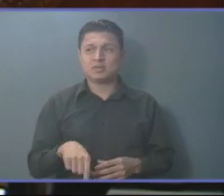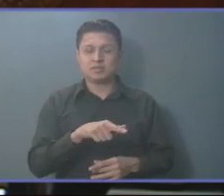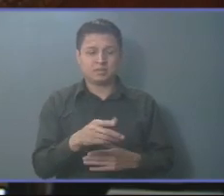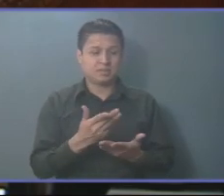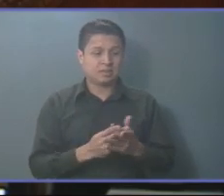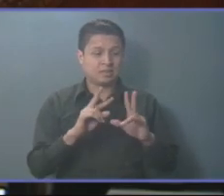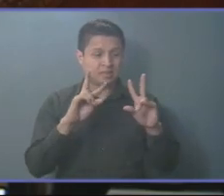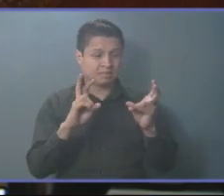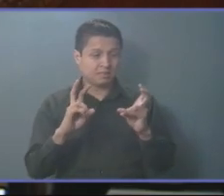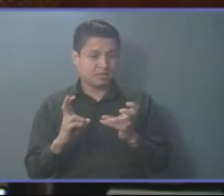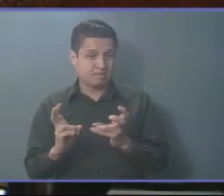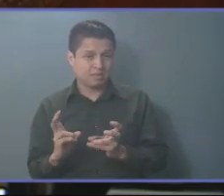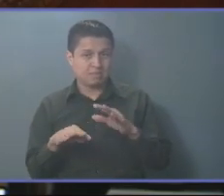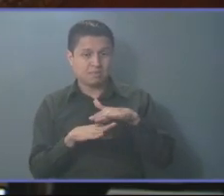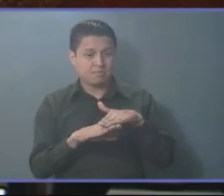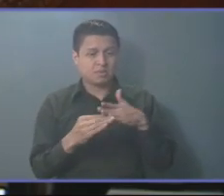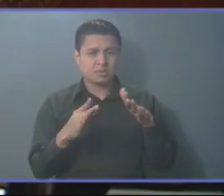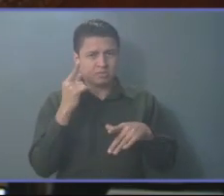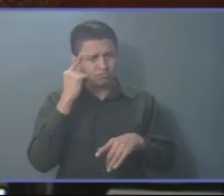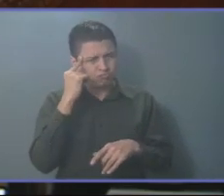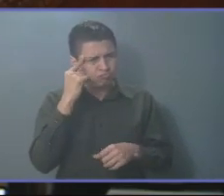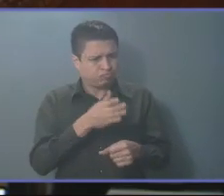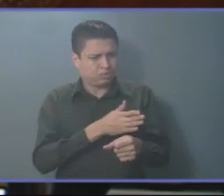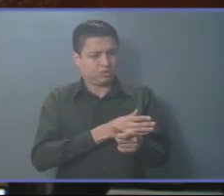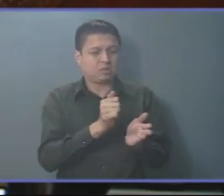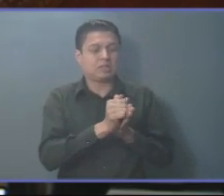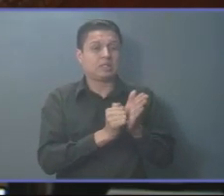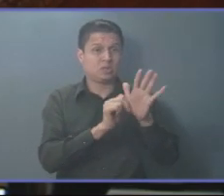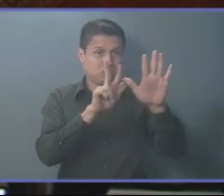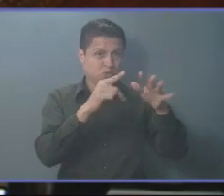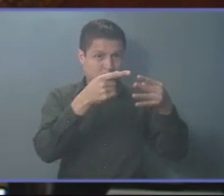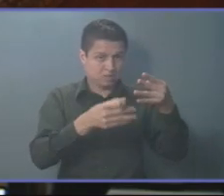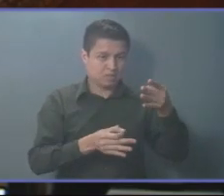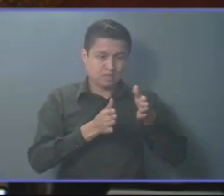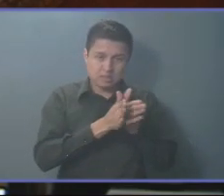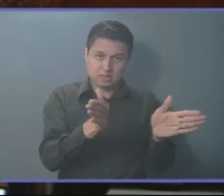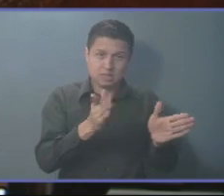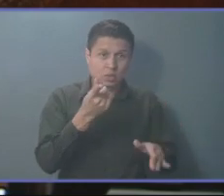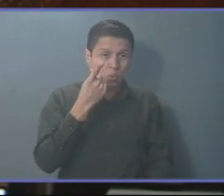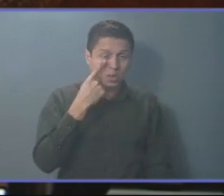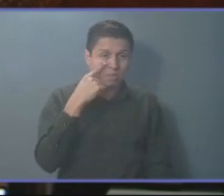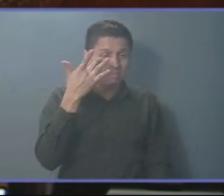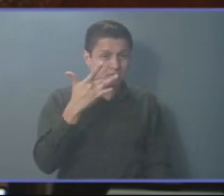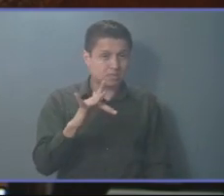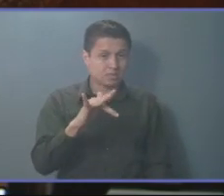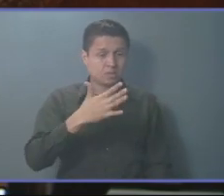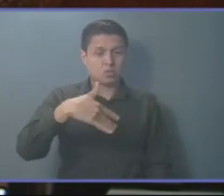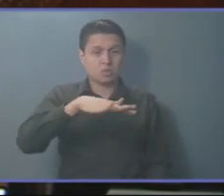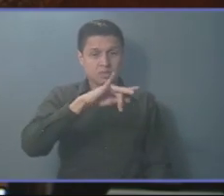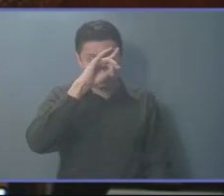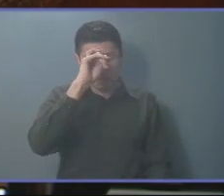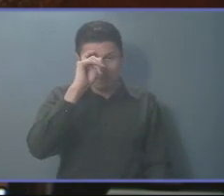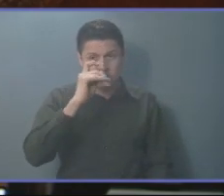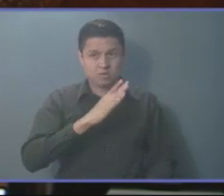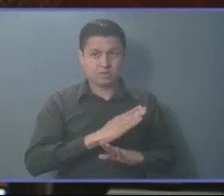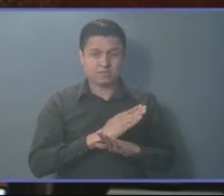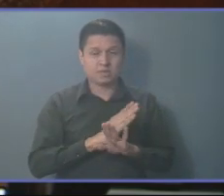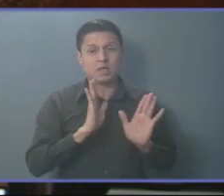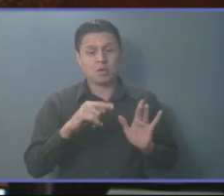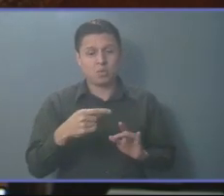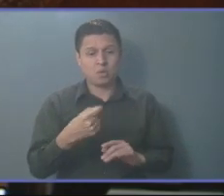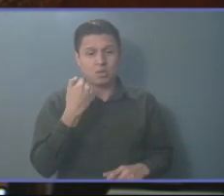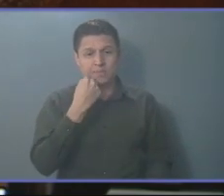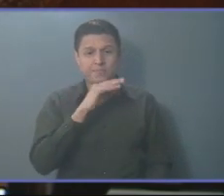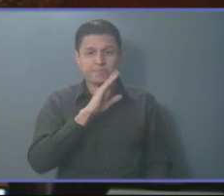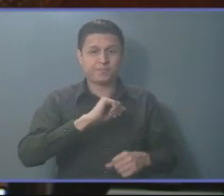los elementos básicos previstos en el artículo 8 de la Ley General de Prevención de Riesgos en los lugares de trabajo y mientras duren